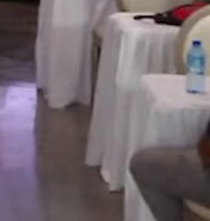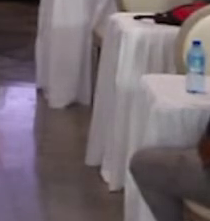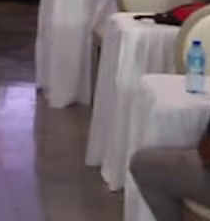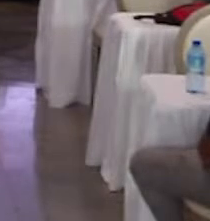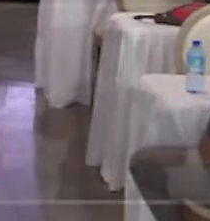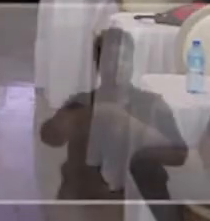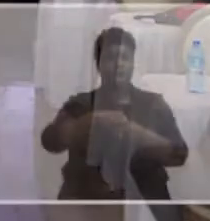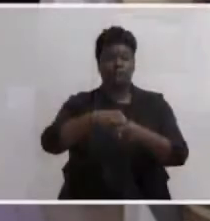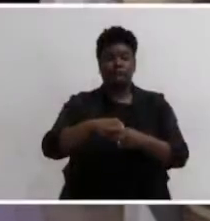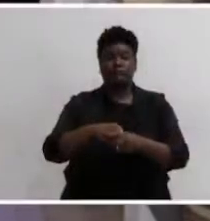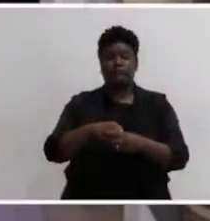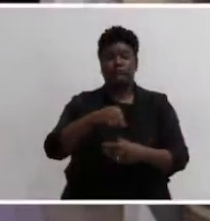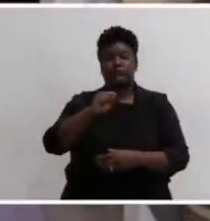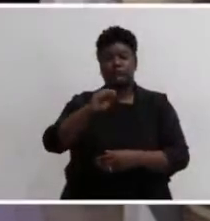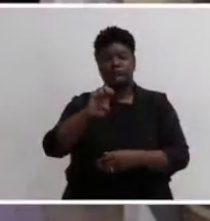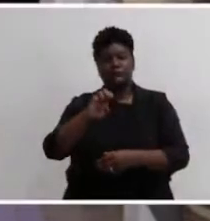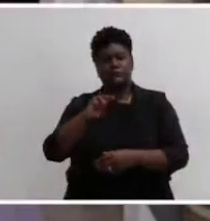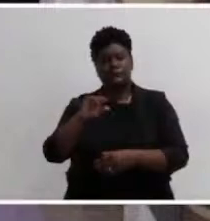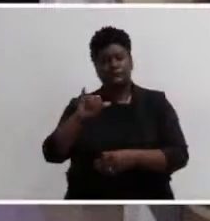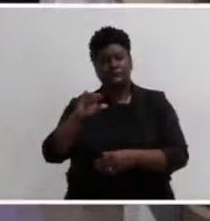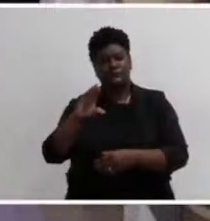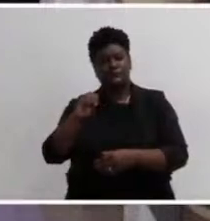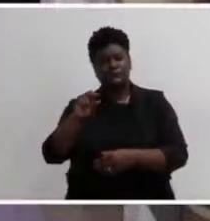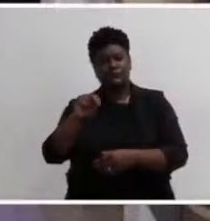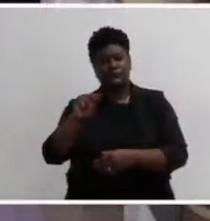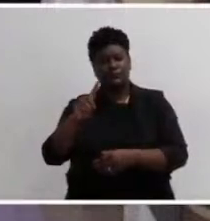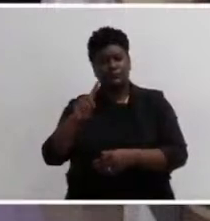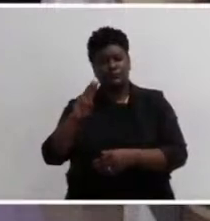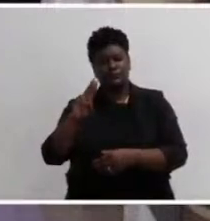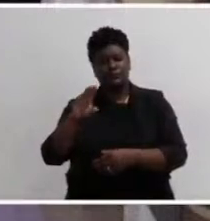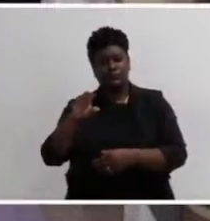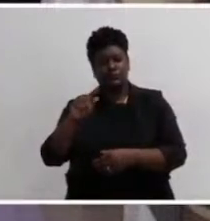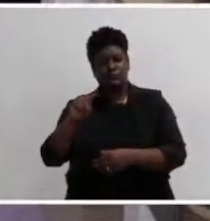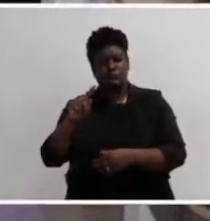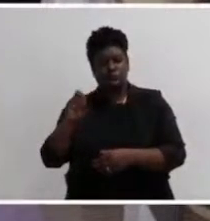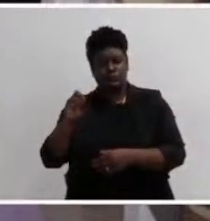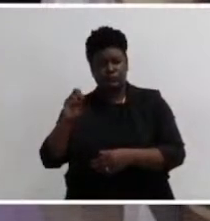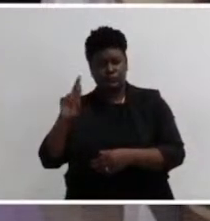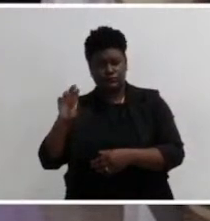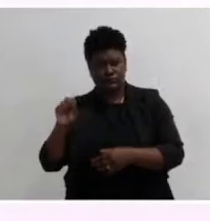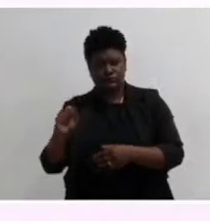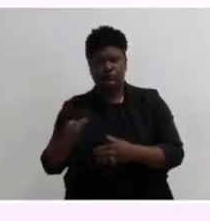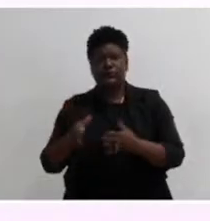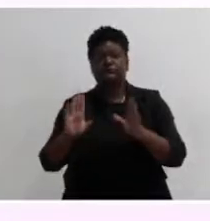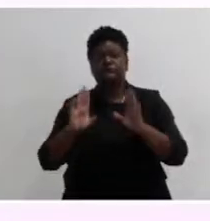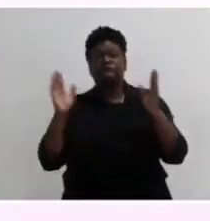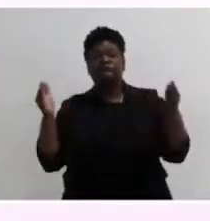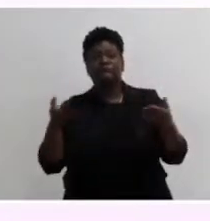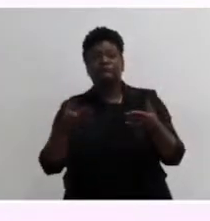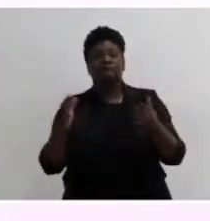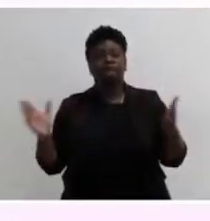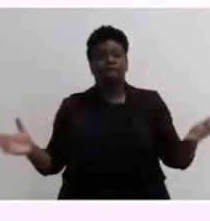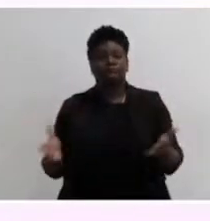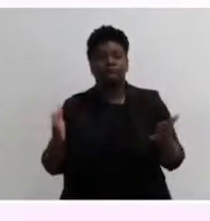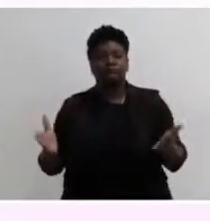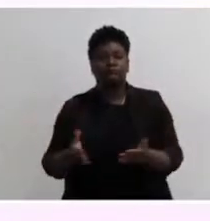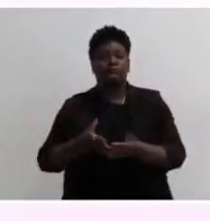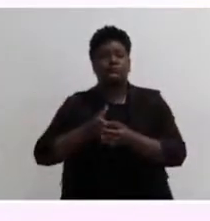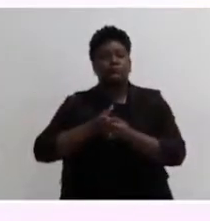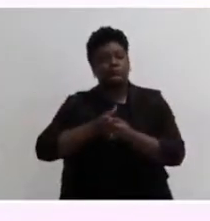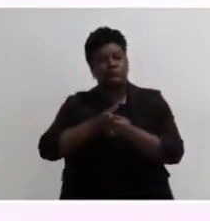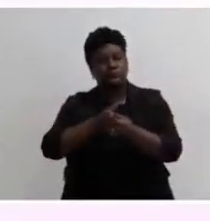ensamblaje. Un encuentro de capacitación que tiene como objetivo incentivar e impulsar la formación